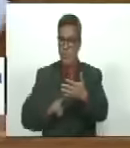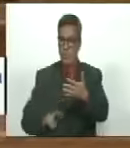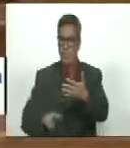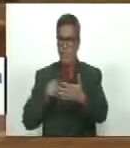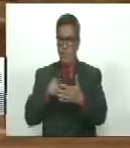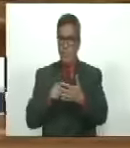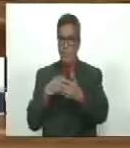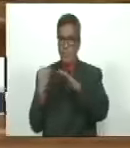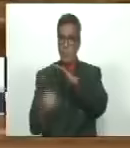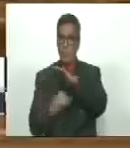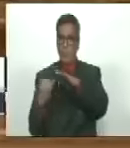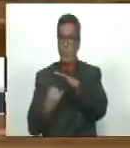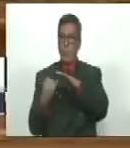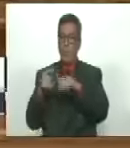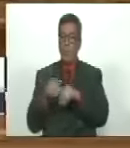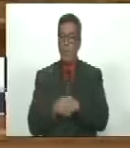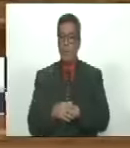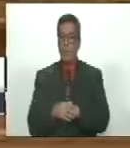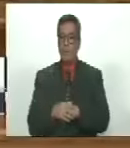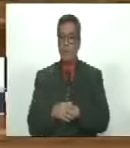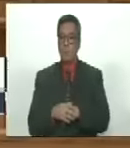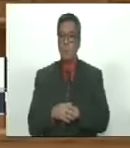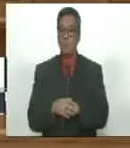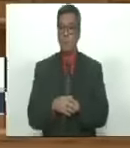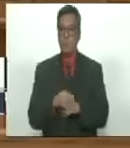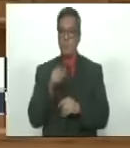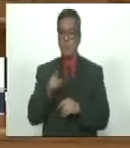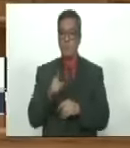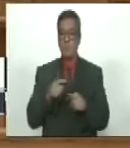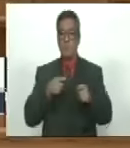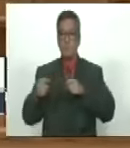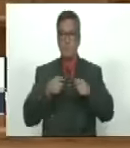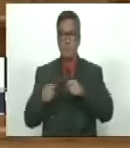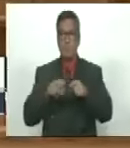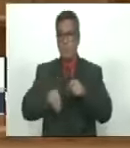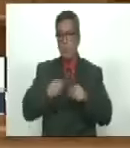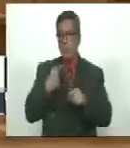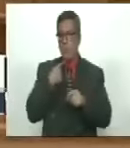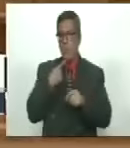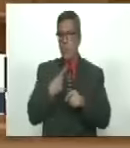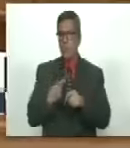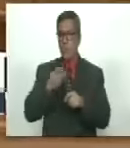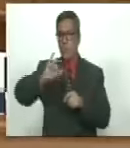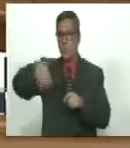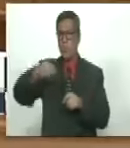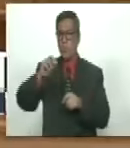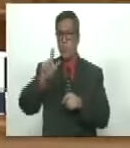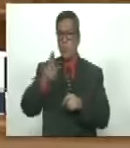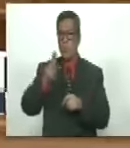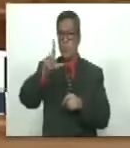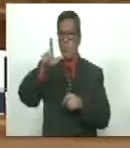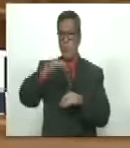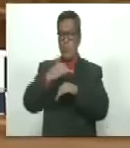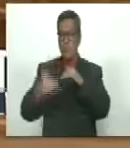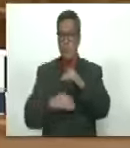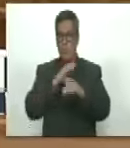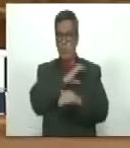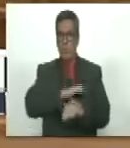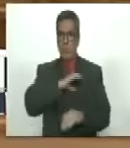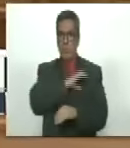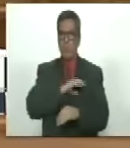de instituciones, ¿no? Esto es una actividad, pudiéramos decir, Julio, vicepresidente de la